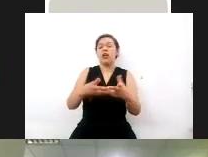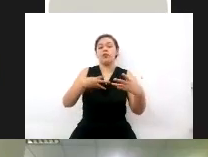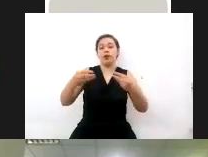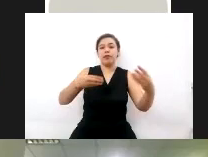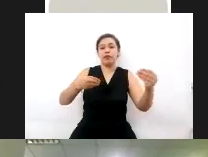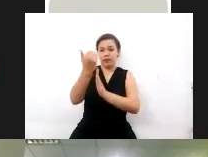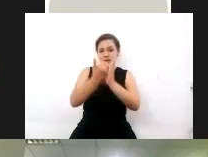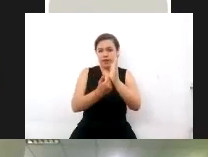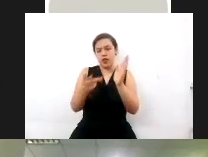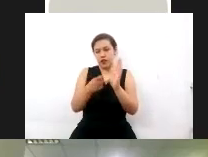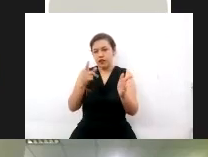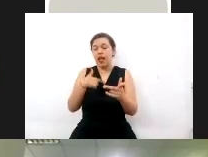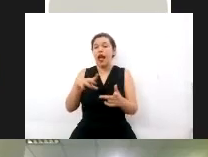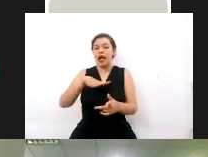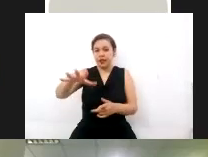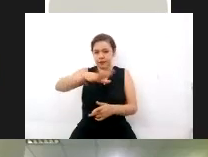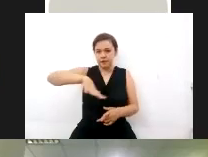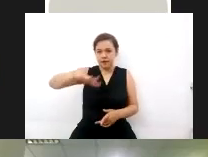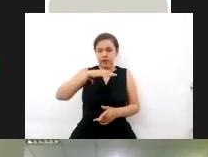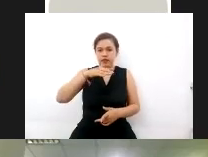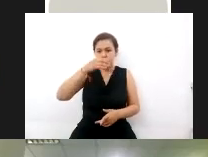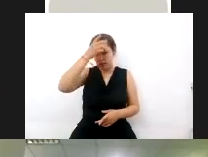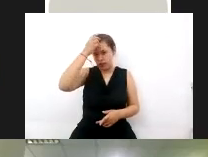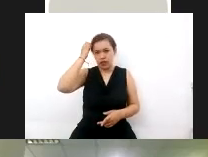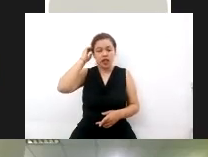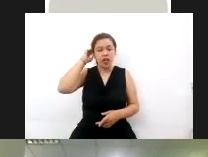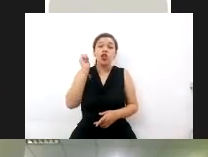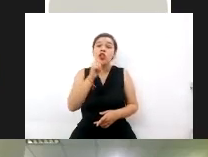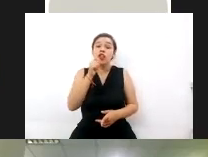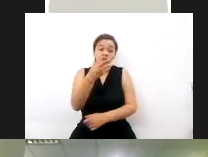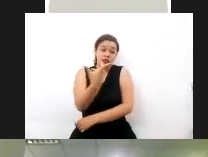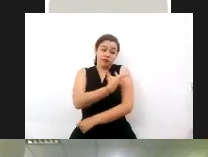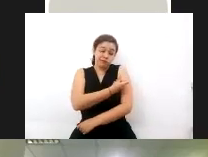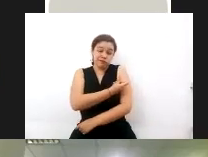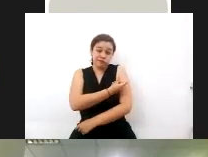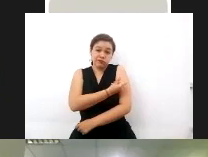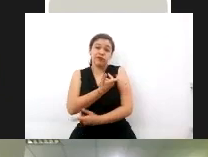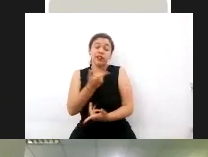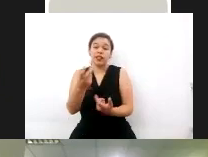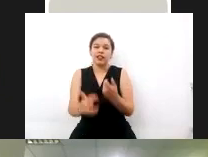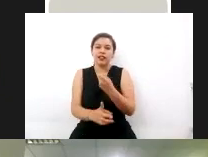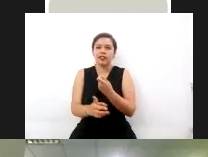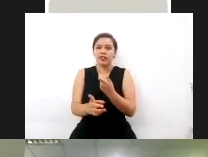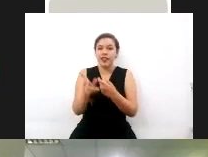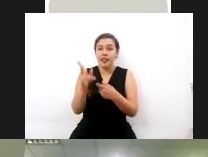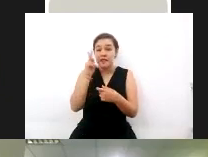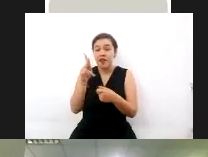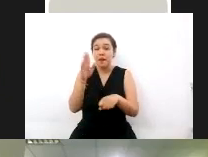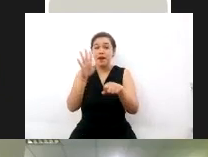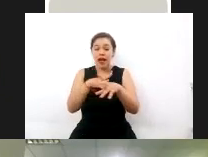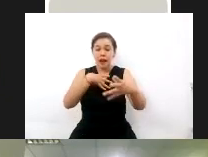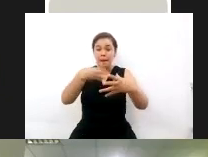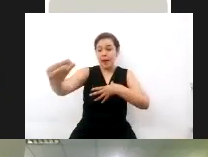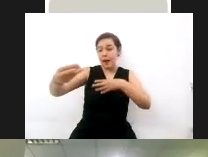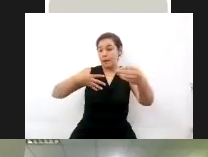contagios. Hay un sector de la población que no se encuentra vacunado y es muy probable que este sector pues sea el que contagie a las